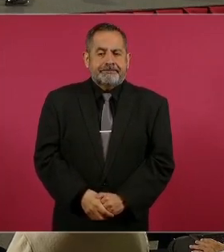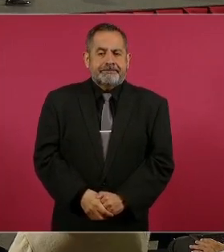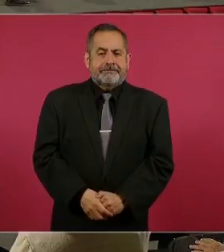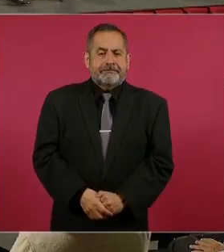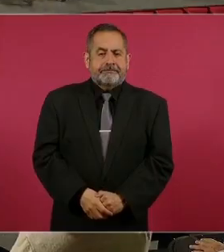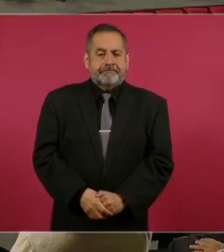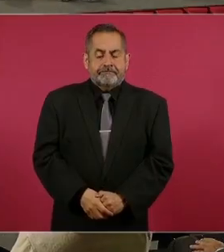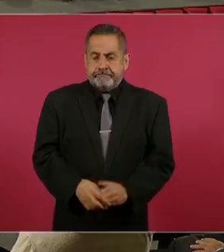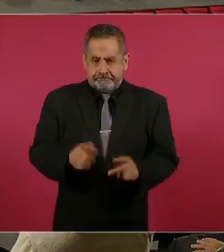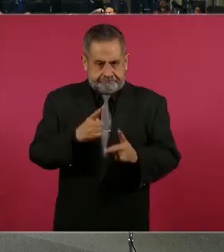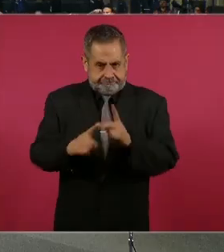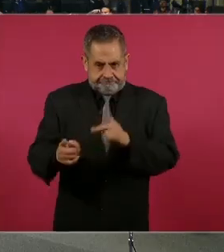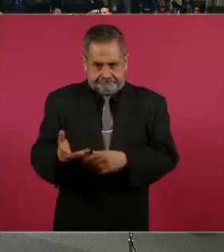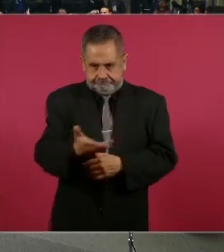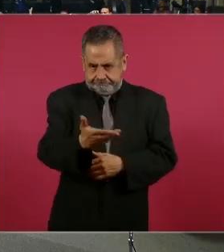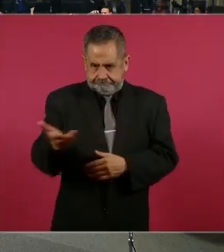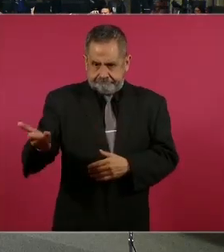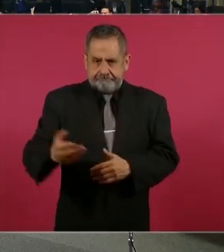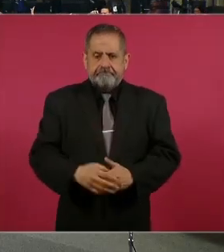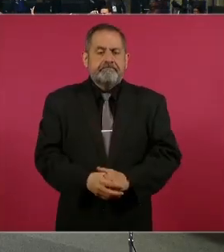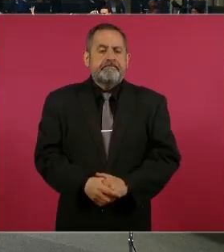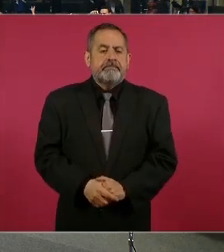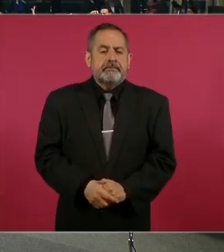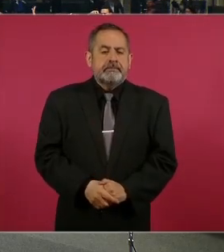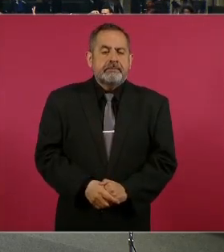Bueno, pues vamos a empezar.